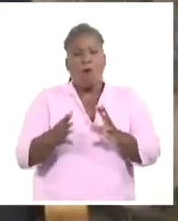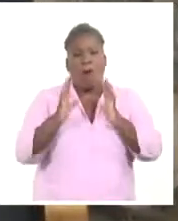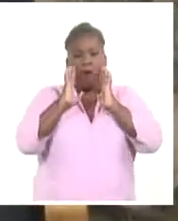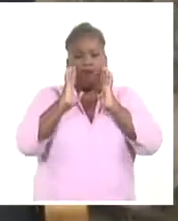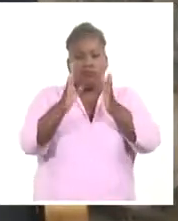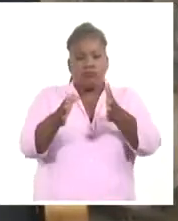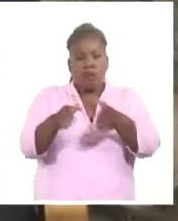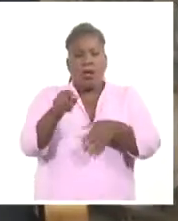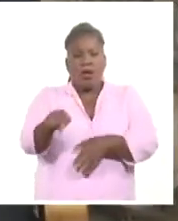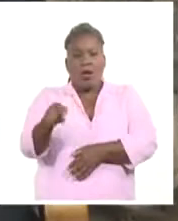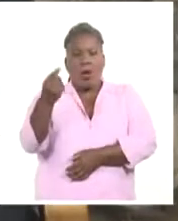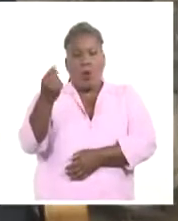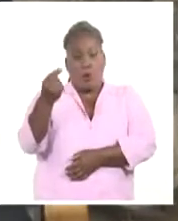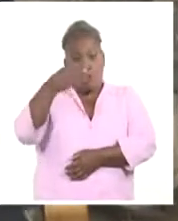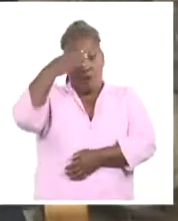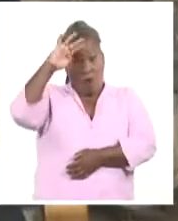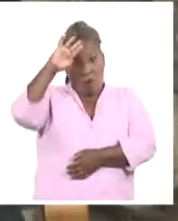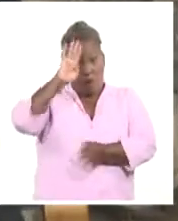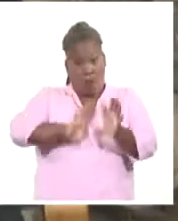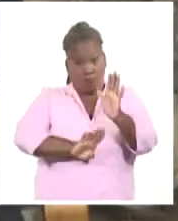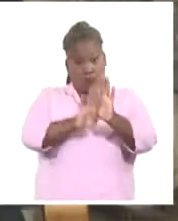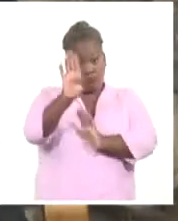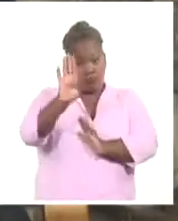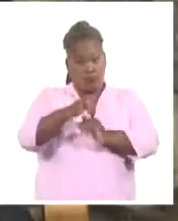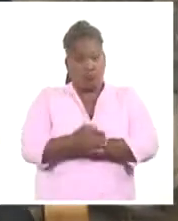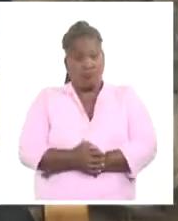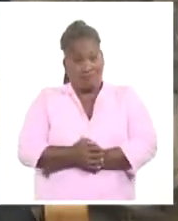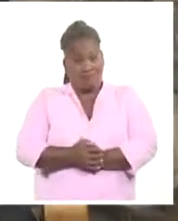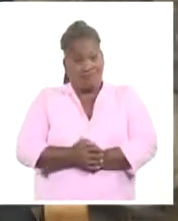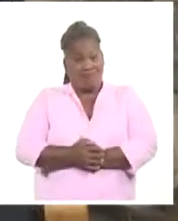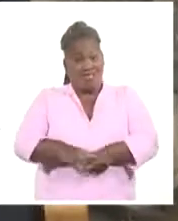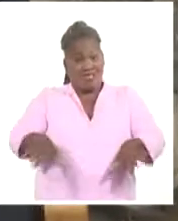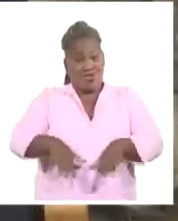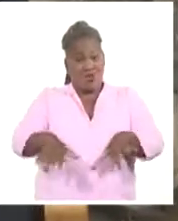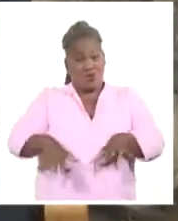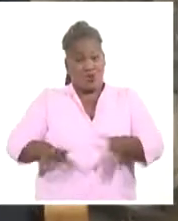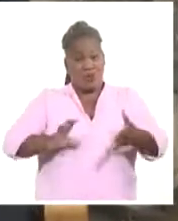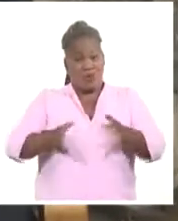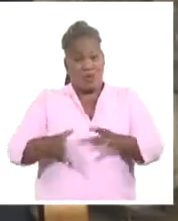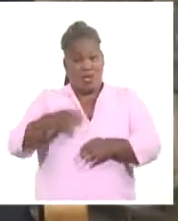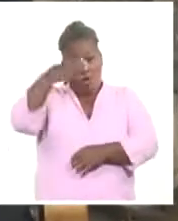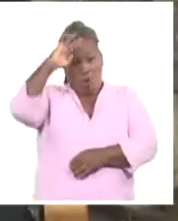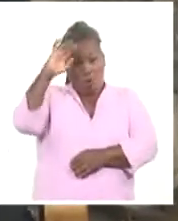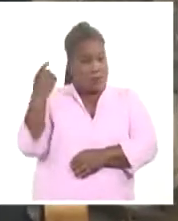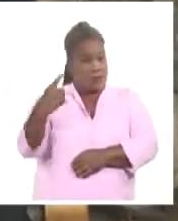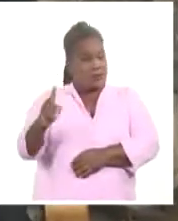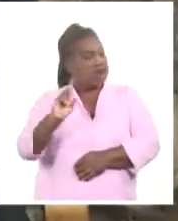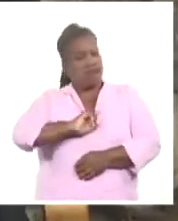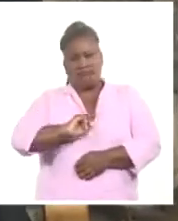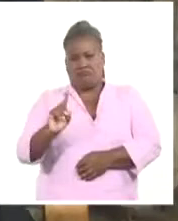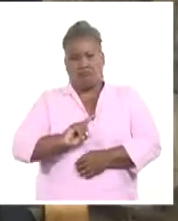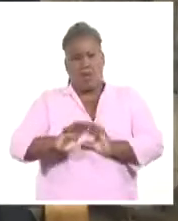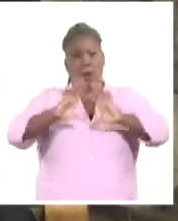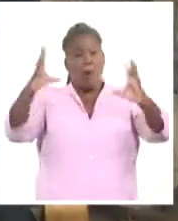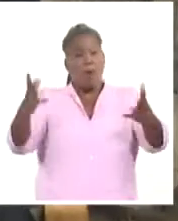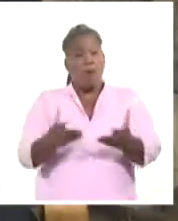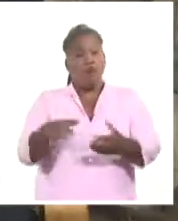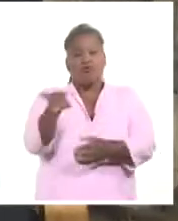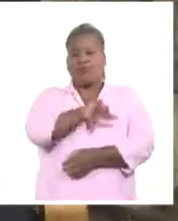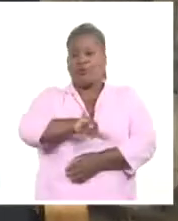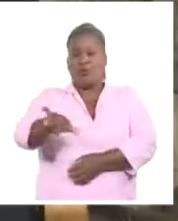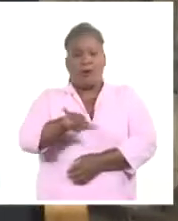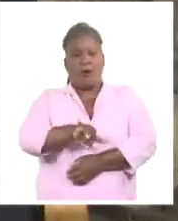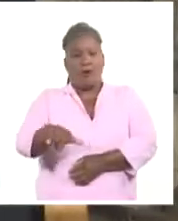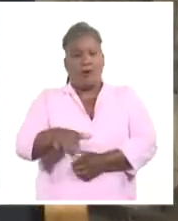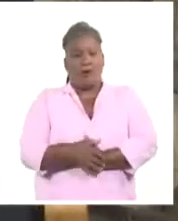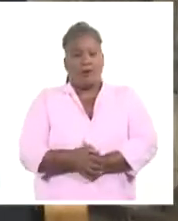económica que lleva adelante el país en medio de complejas circunstancias, no solo para Cuba, sino también para el mundo. Sobre este